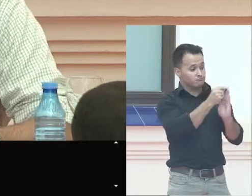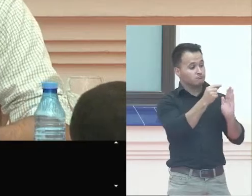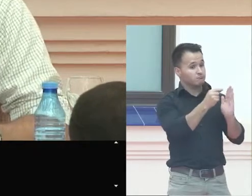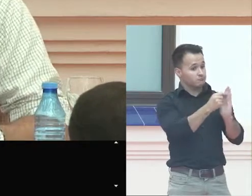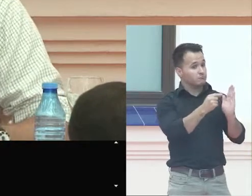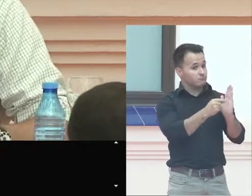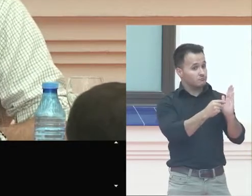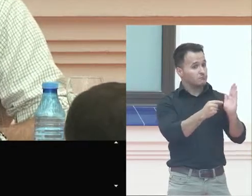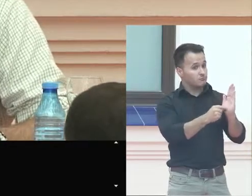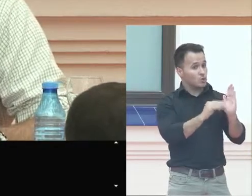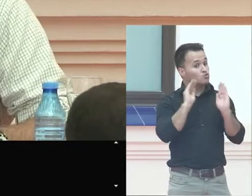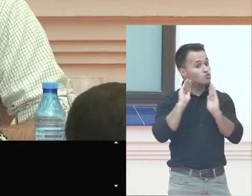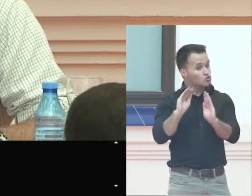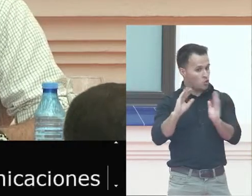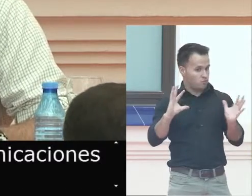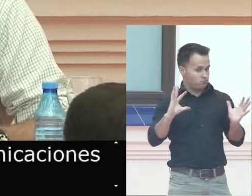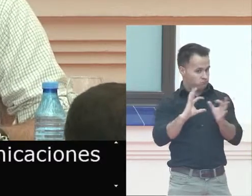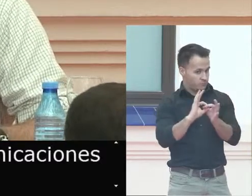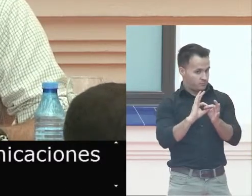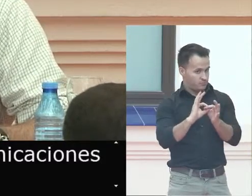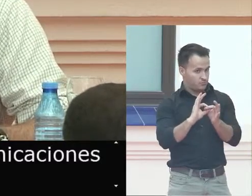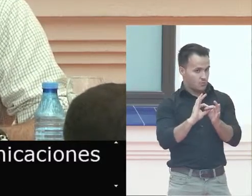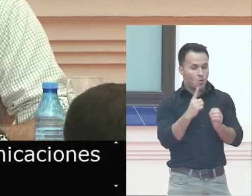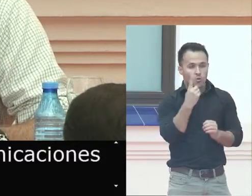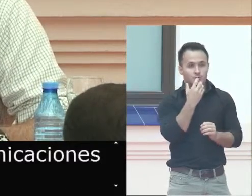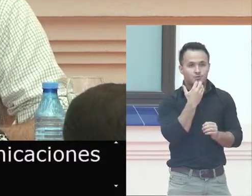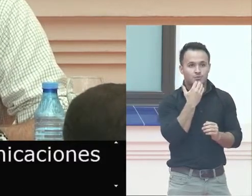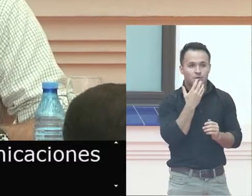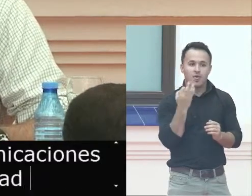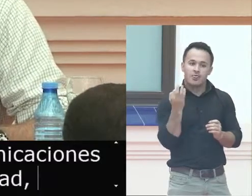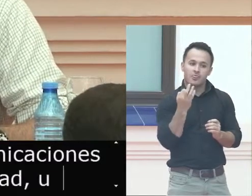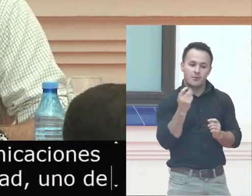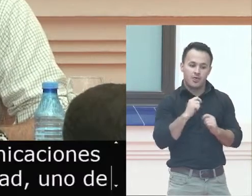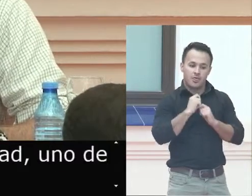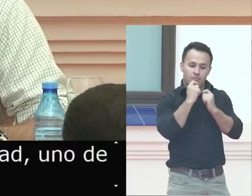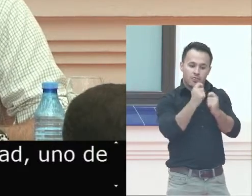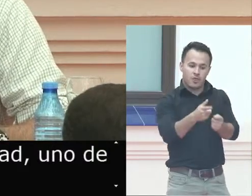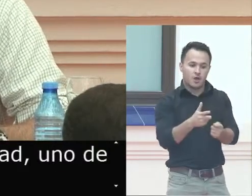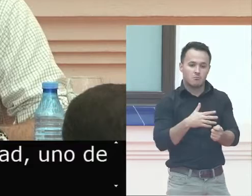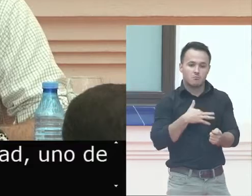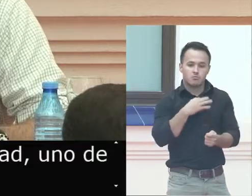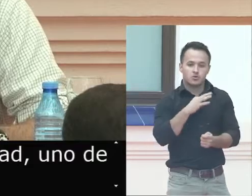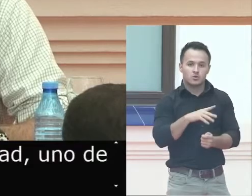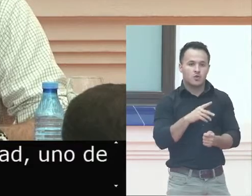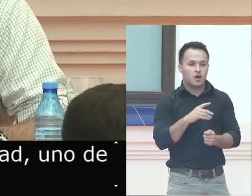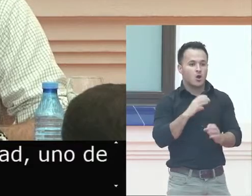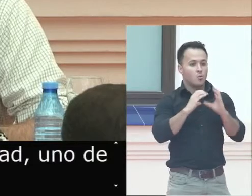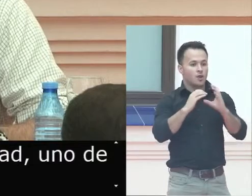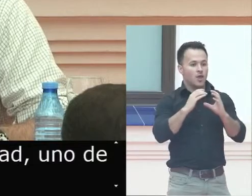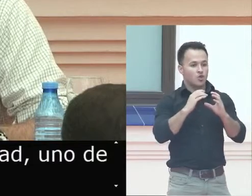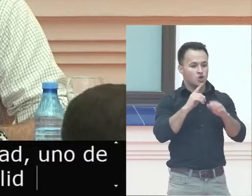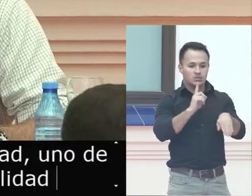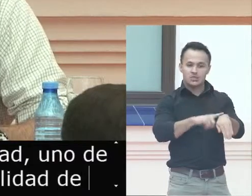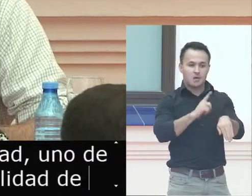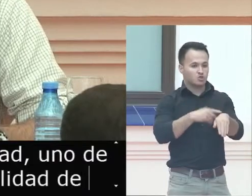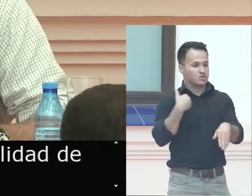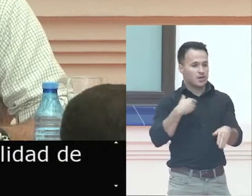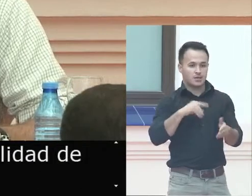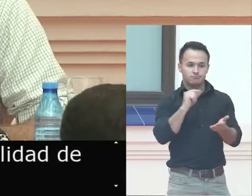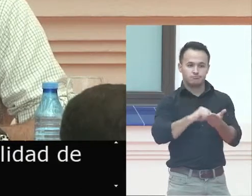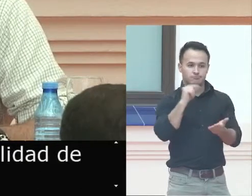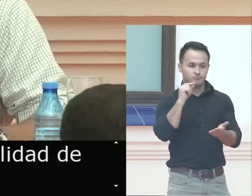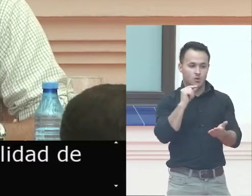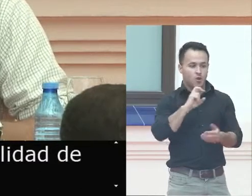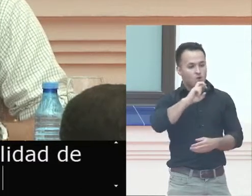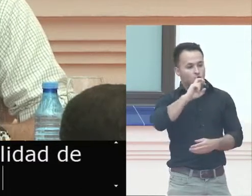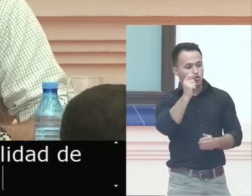de accesibilidad. Uno de ellos es que tiene que ofrecer la posibilidad de comunicación de texto en tiempo real para las personas sordas. Algún